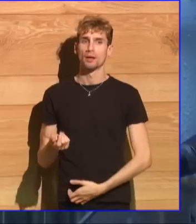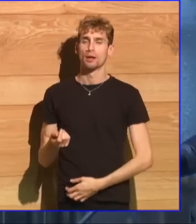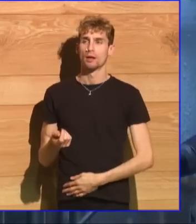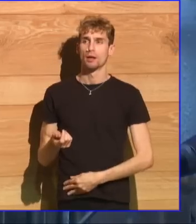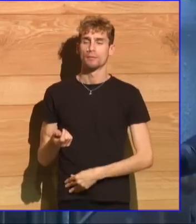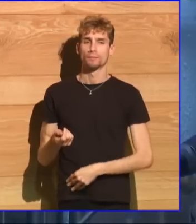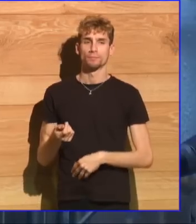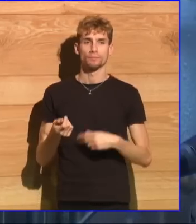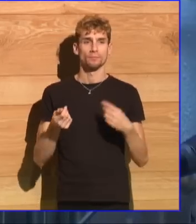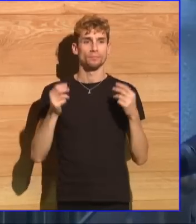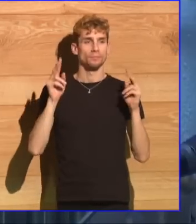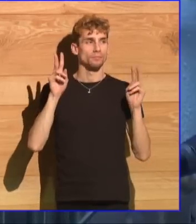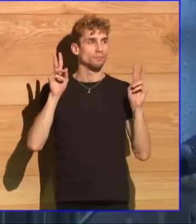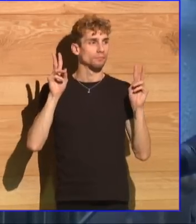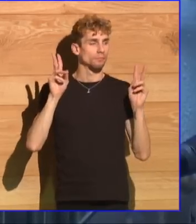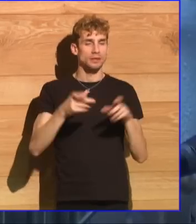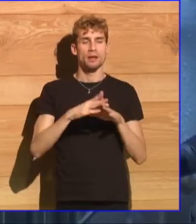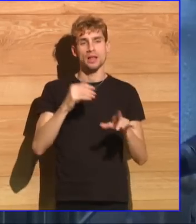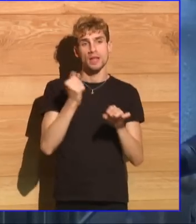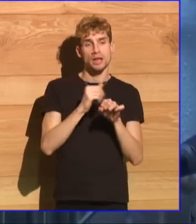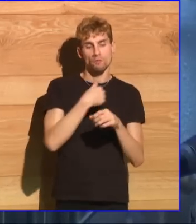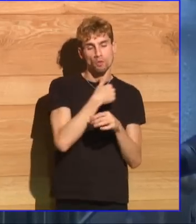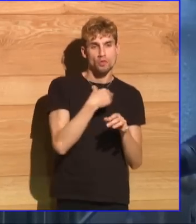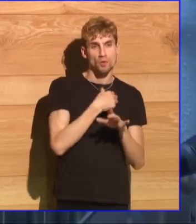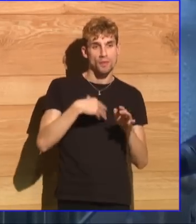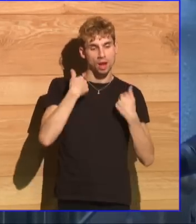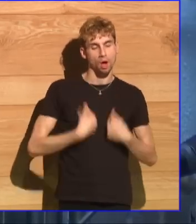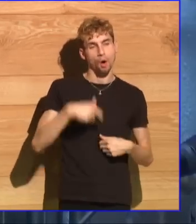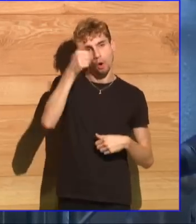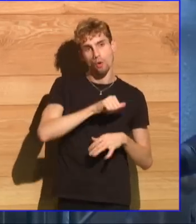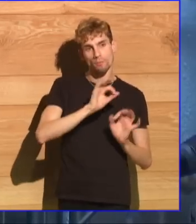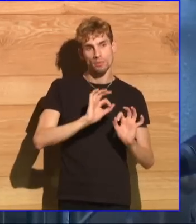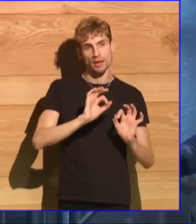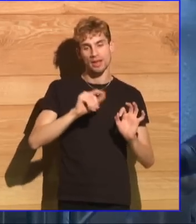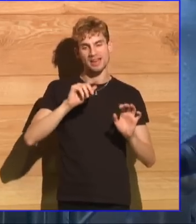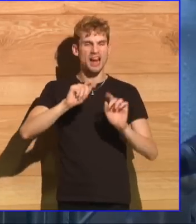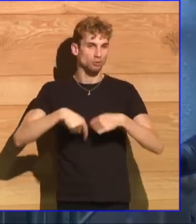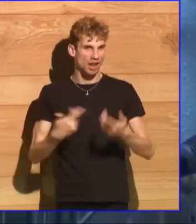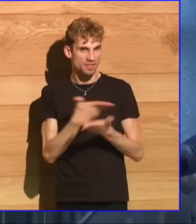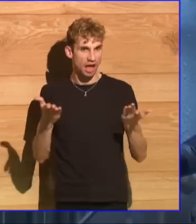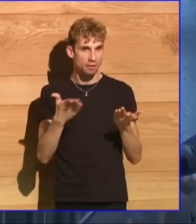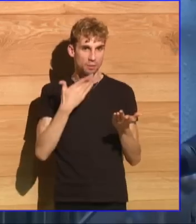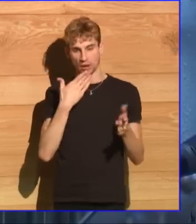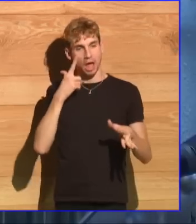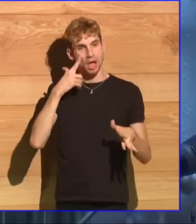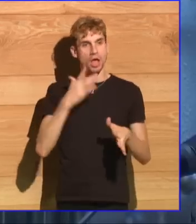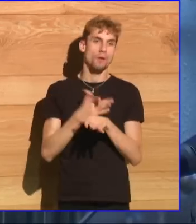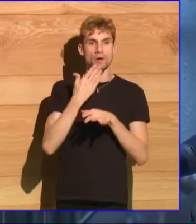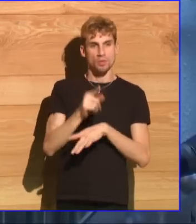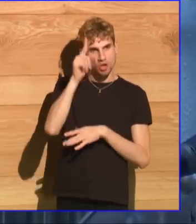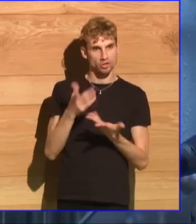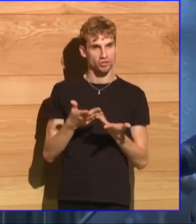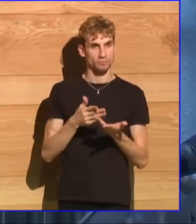de la labor del hombre en la naturaleza, esos hombres que juegan a ser Dios, pero no porque se van a comer a 2 niños, sino porque realmente estamos viendo